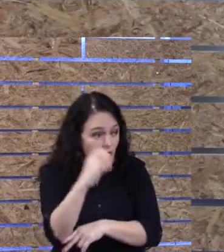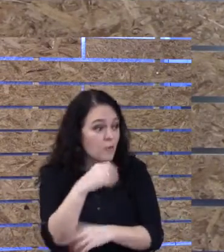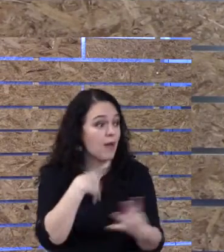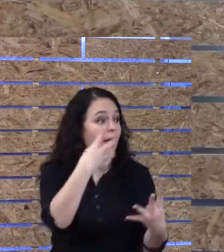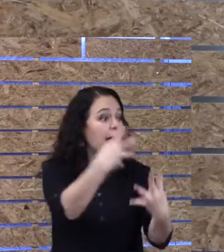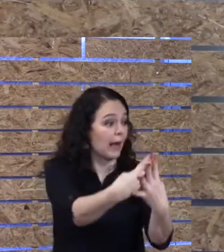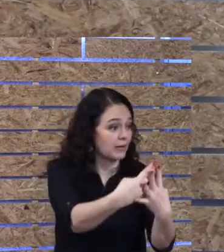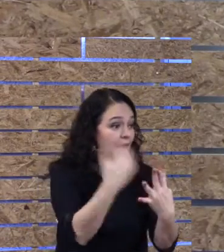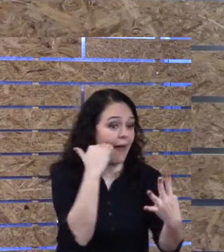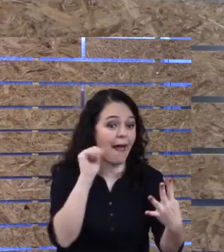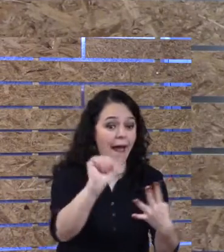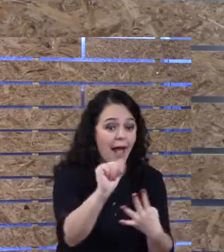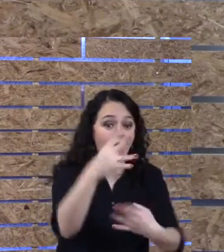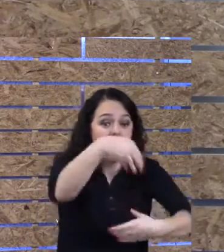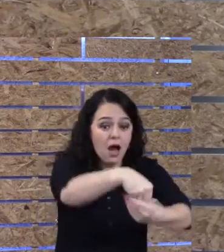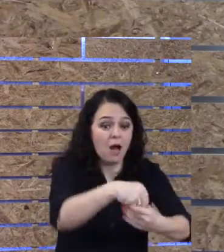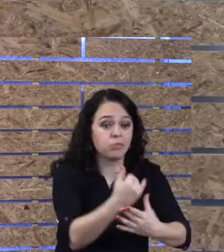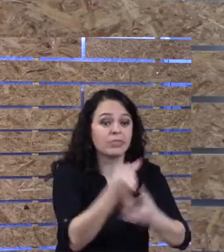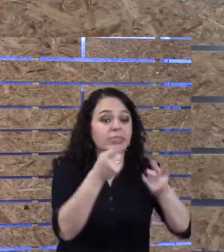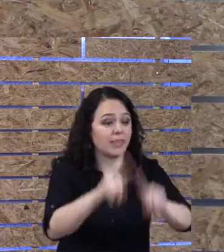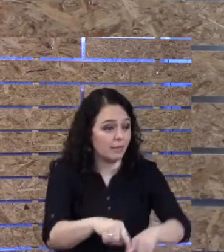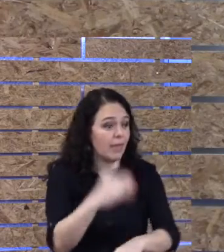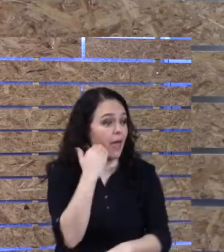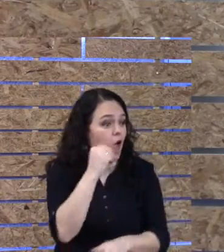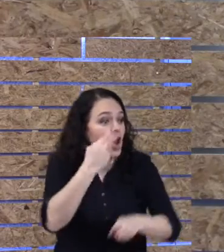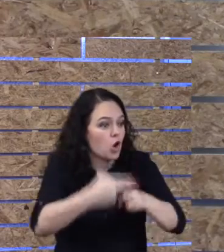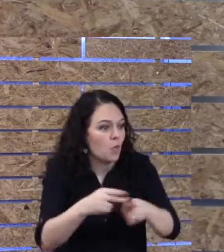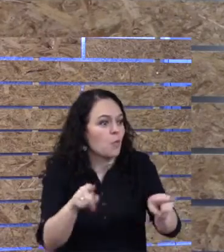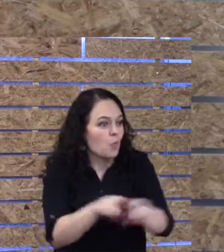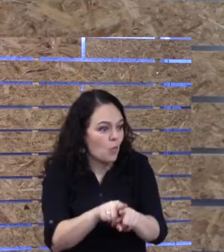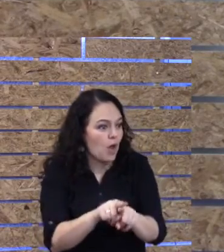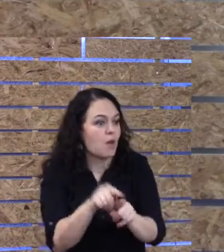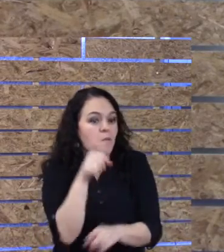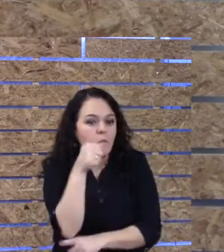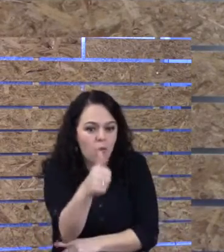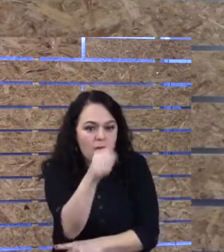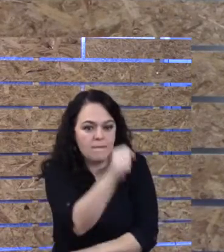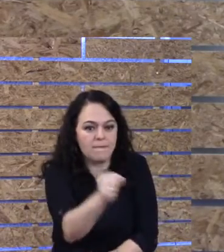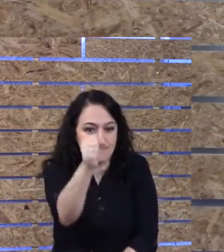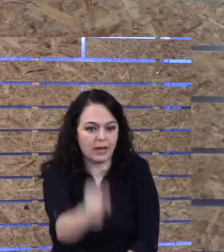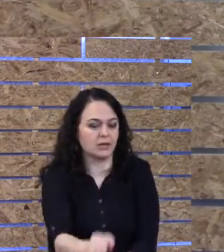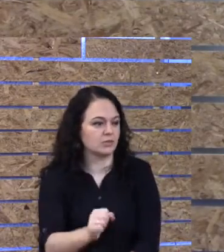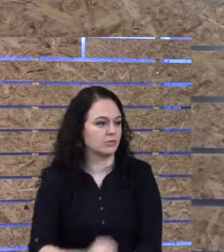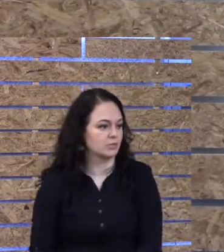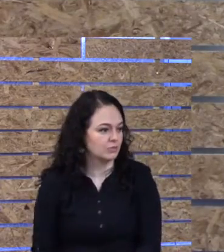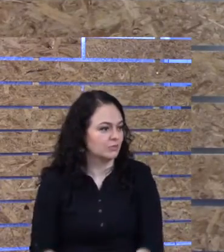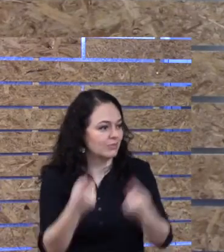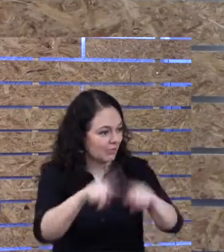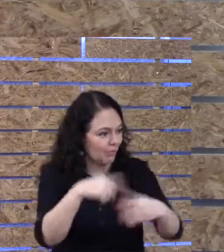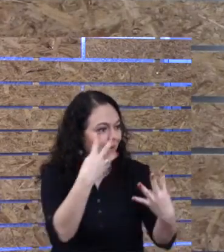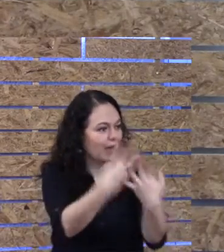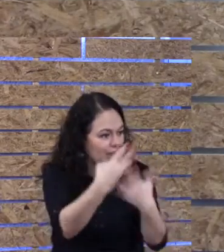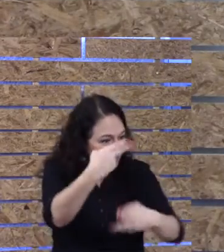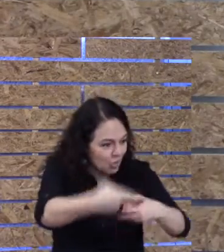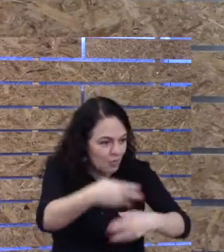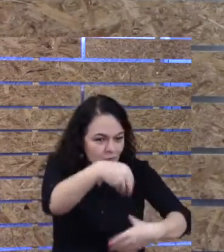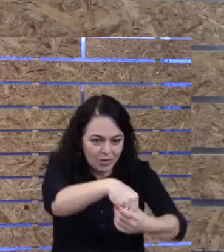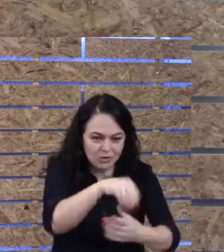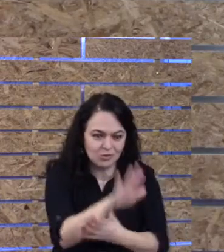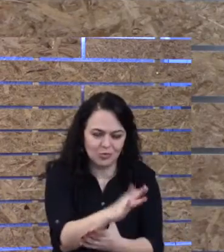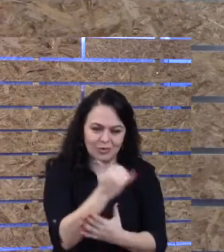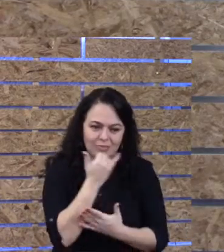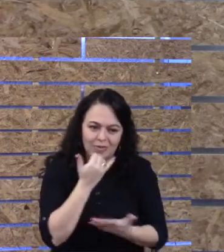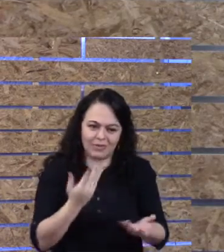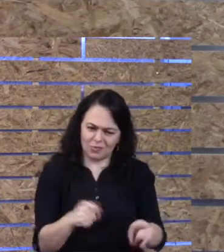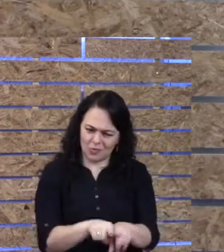enviaron al Buen Pastor. A menudo ofendemos al Señor con el uso